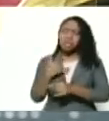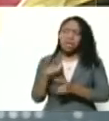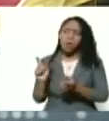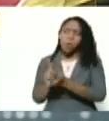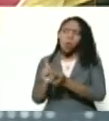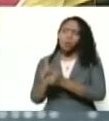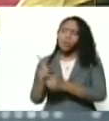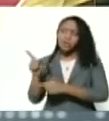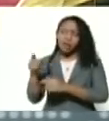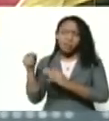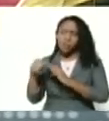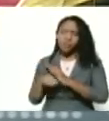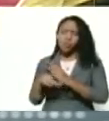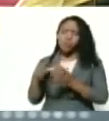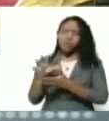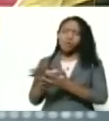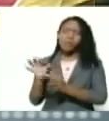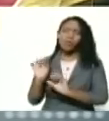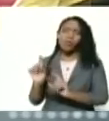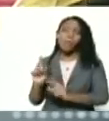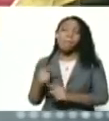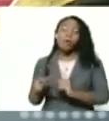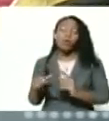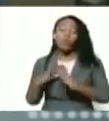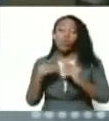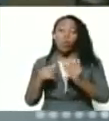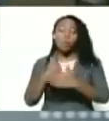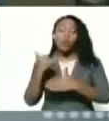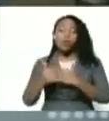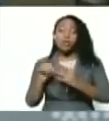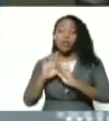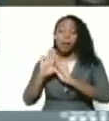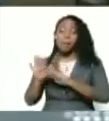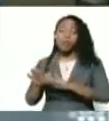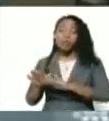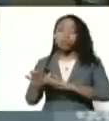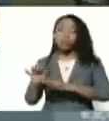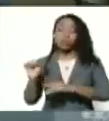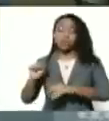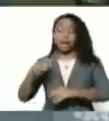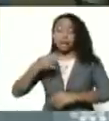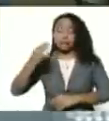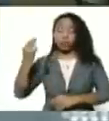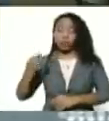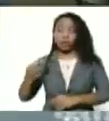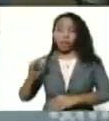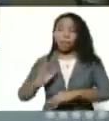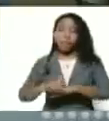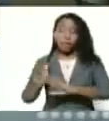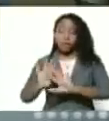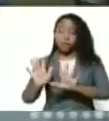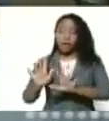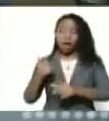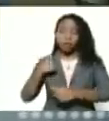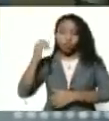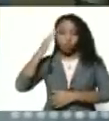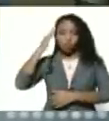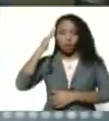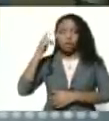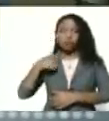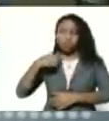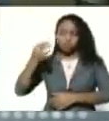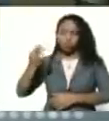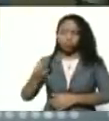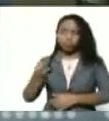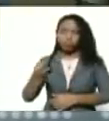Creo, no debe tener ningún problema. Y todos los proyectos de ustedes de apoyo, ten la seguridad, porque ya lo sé, ten la